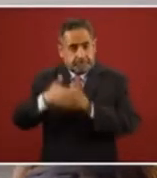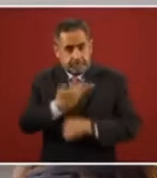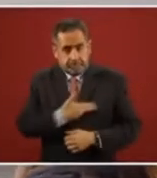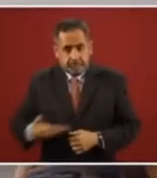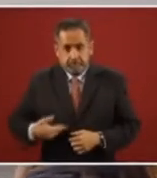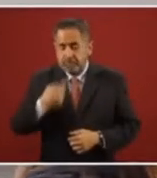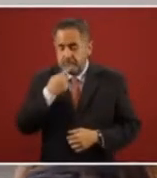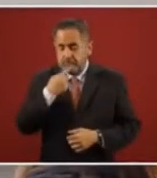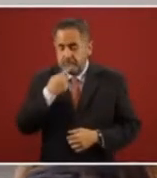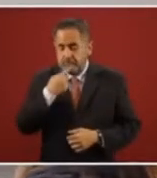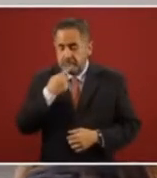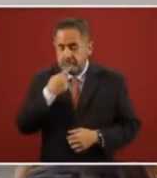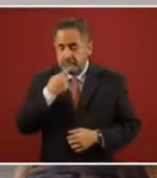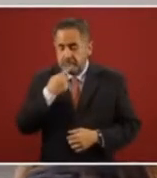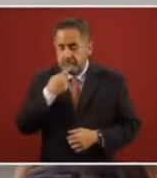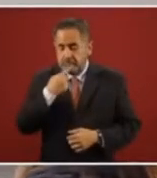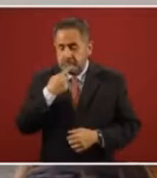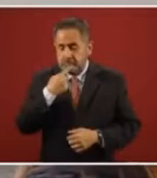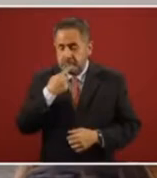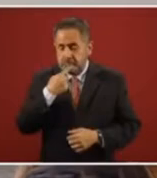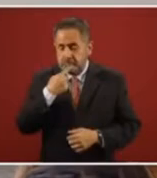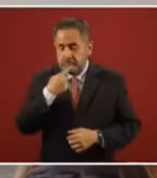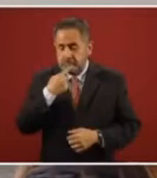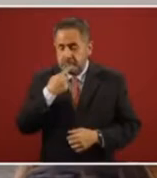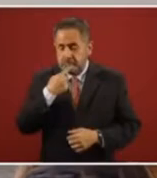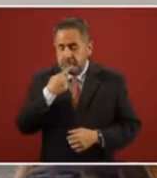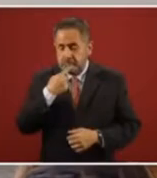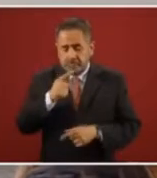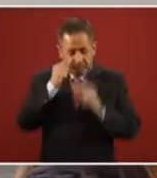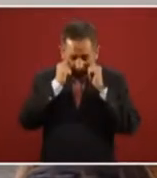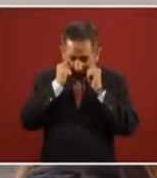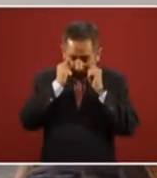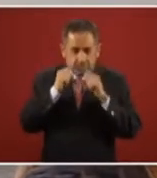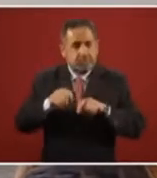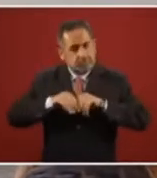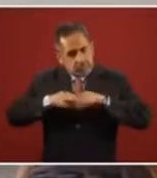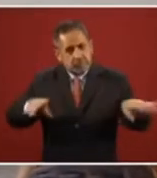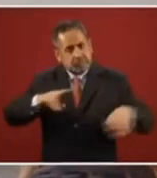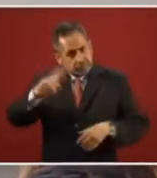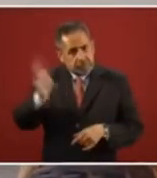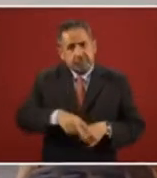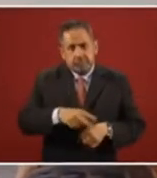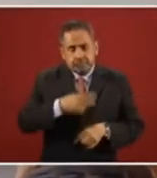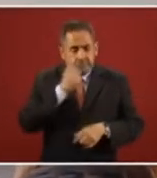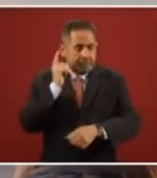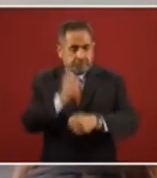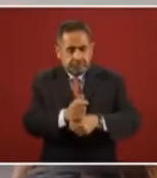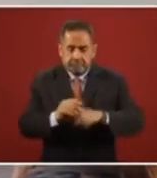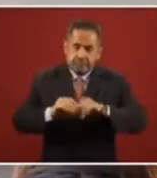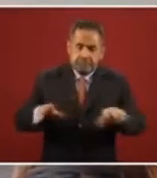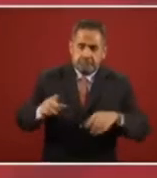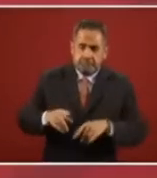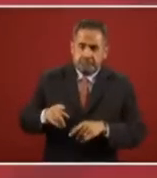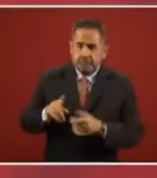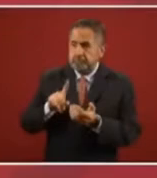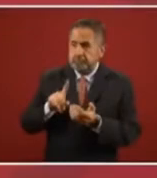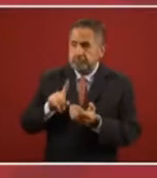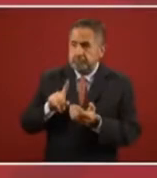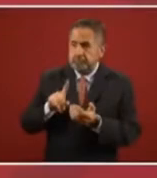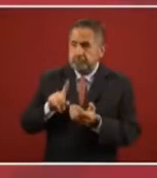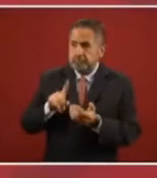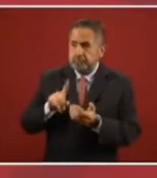al contrario no ando con revés la situación se fortalece